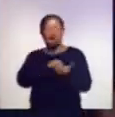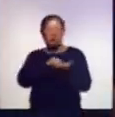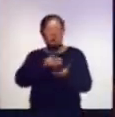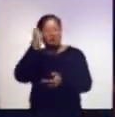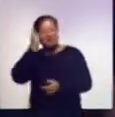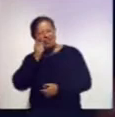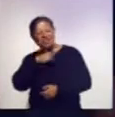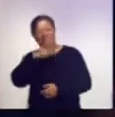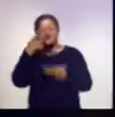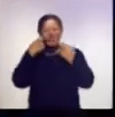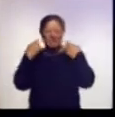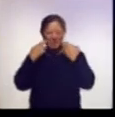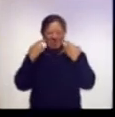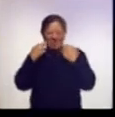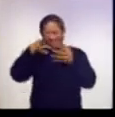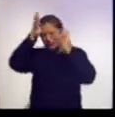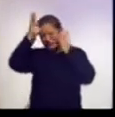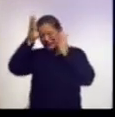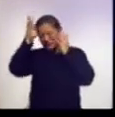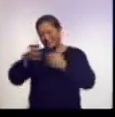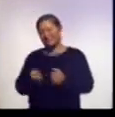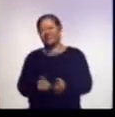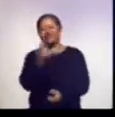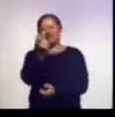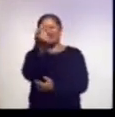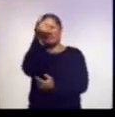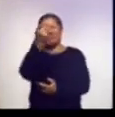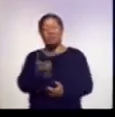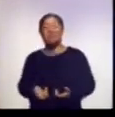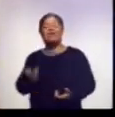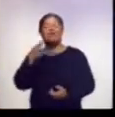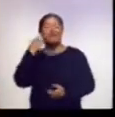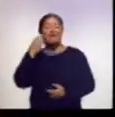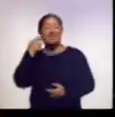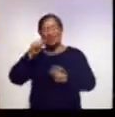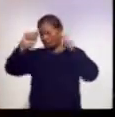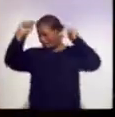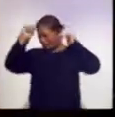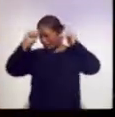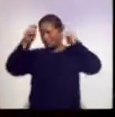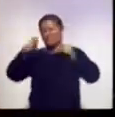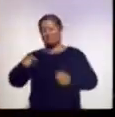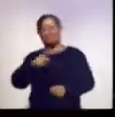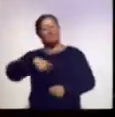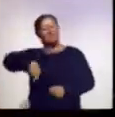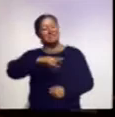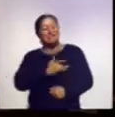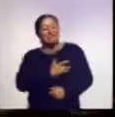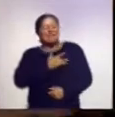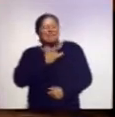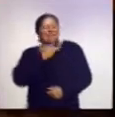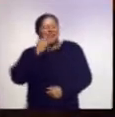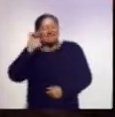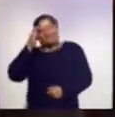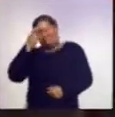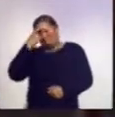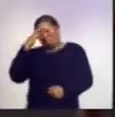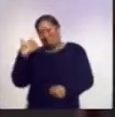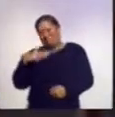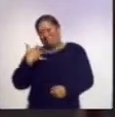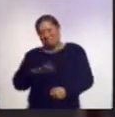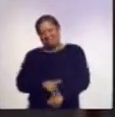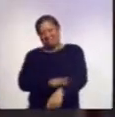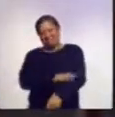ratones bomberos, el chorrito y el ratón vaquero llenaron de nostalgia los corazones de chicos y grandes.